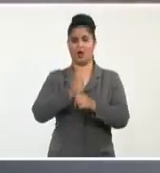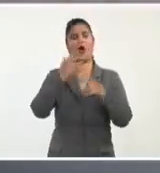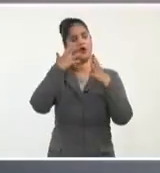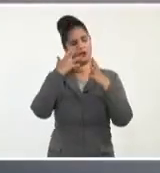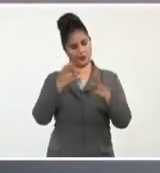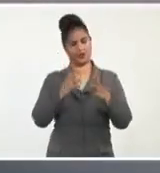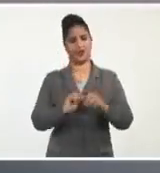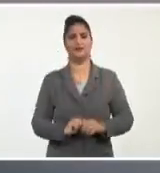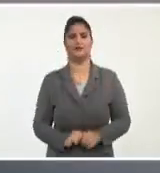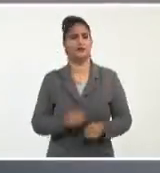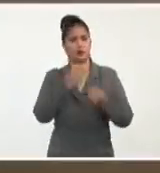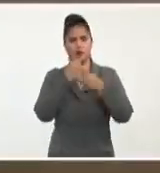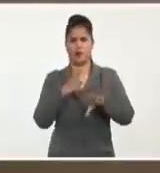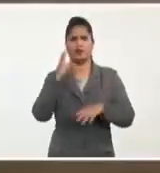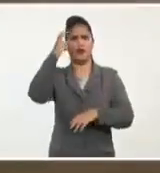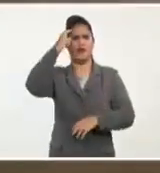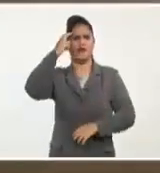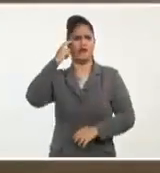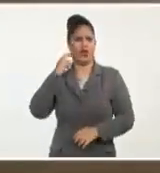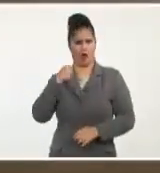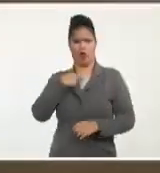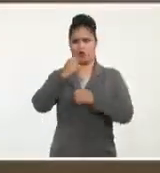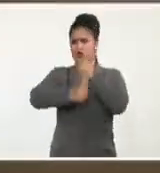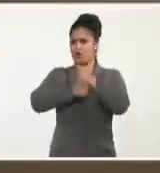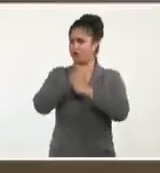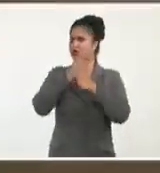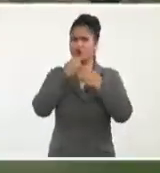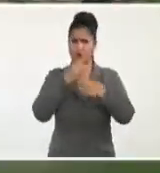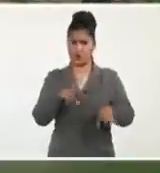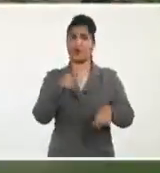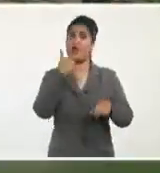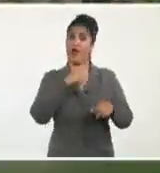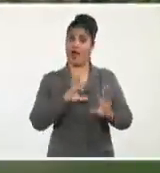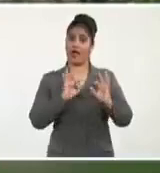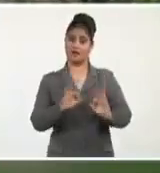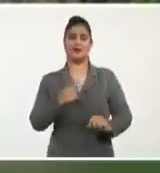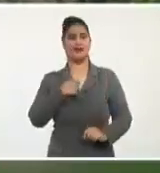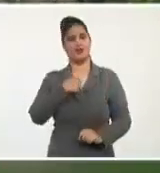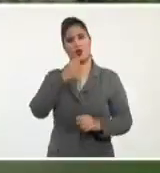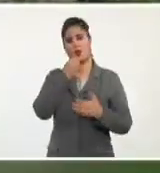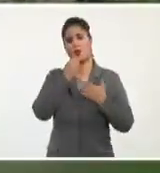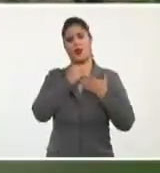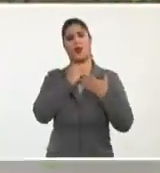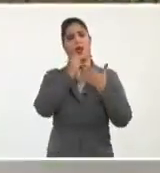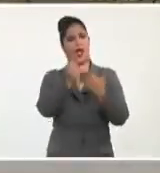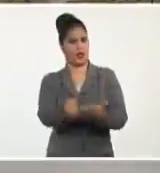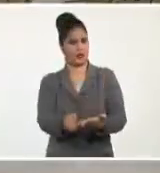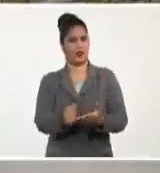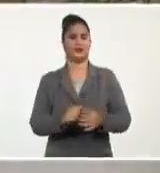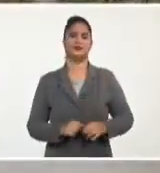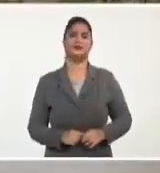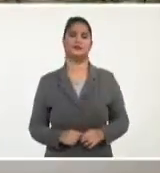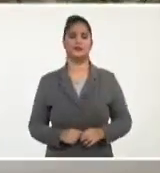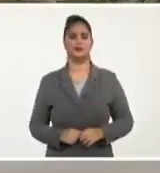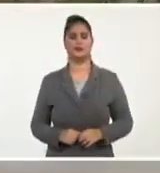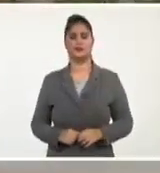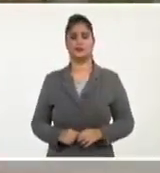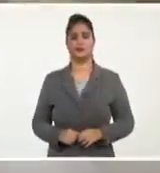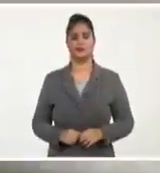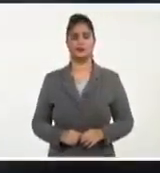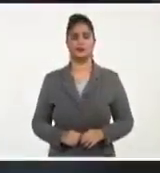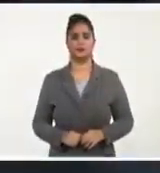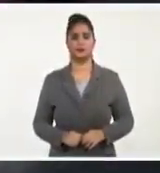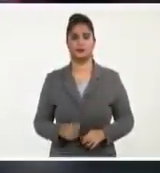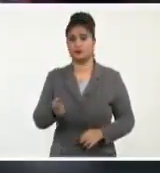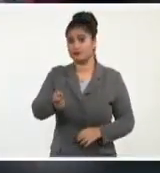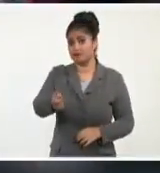El pasado año, la última crecida que dejó incomunicado al nicho durante la tormenta tropical Eta es su más reciente